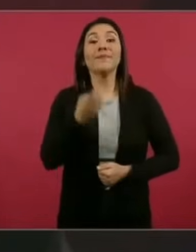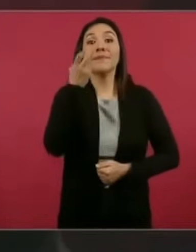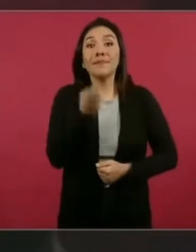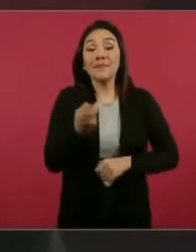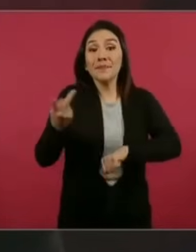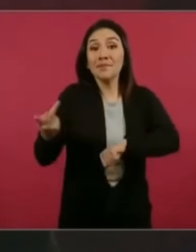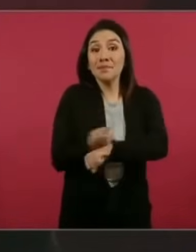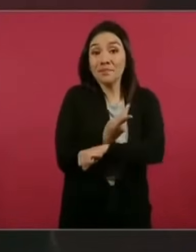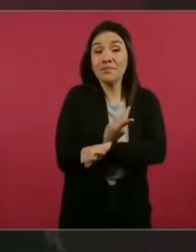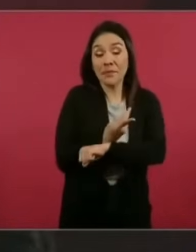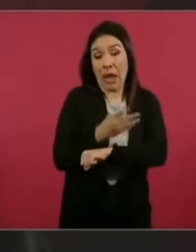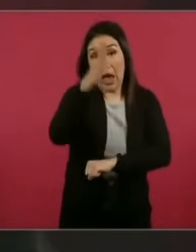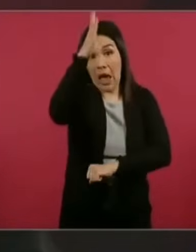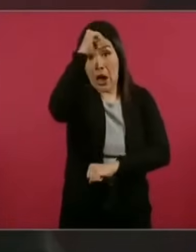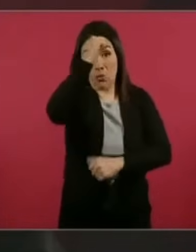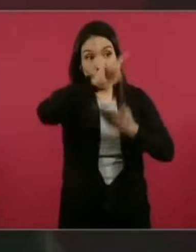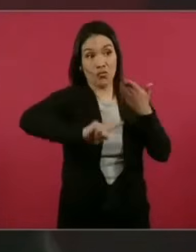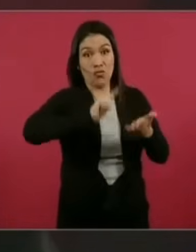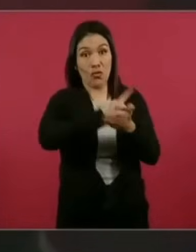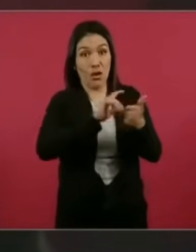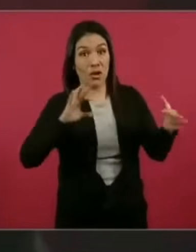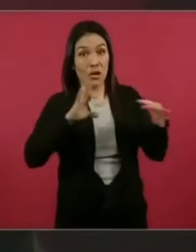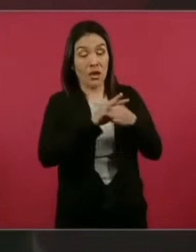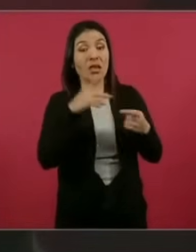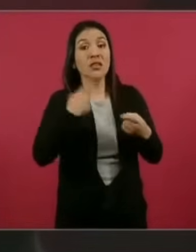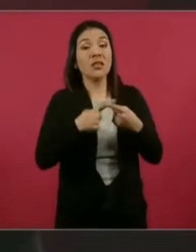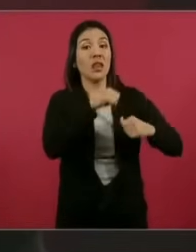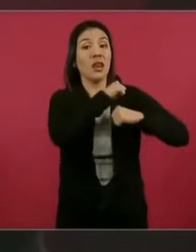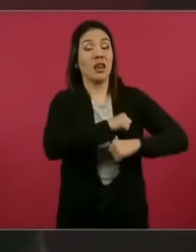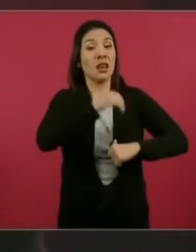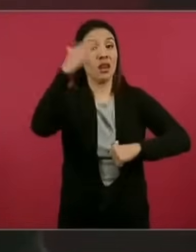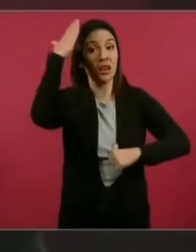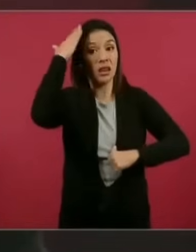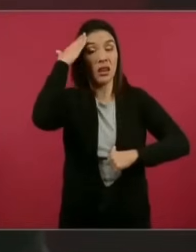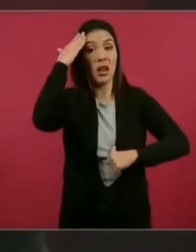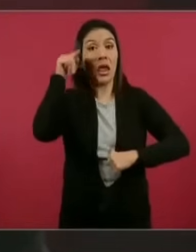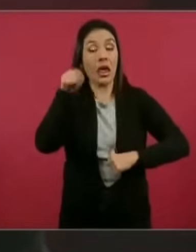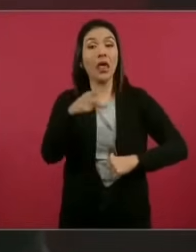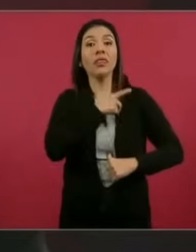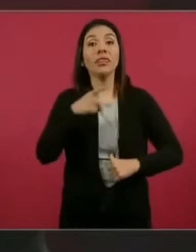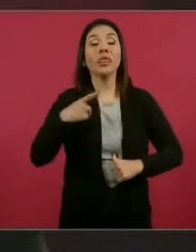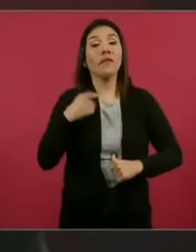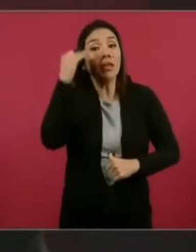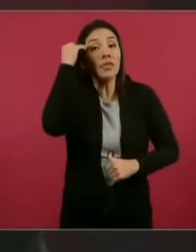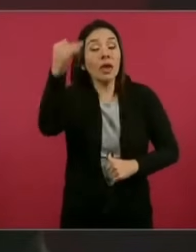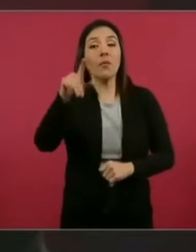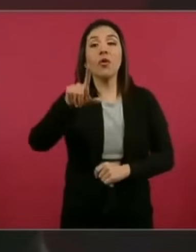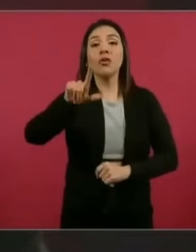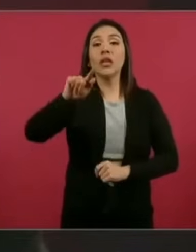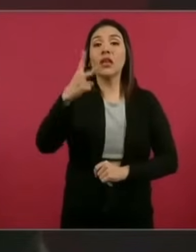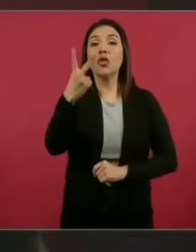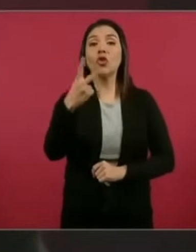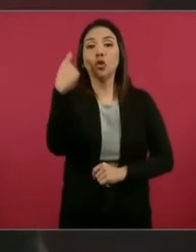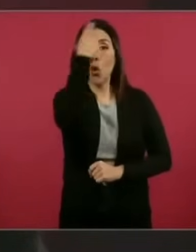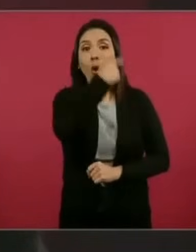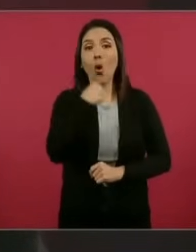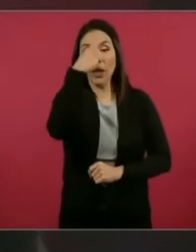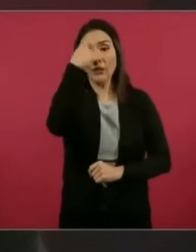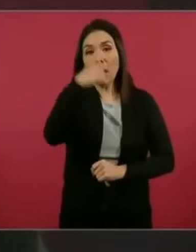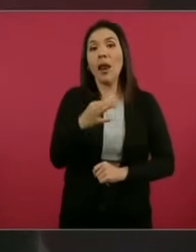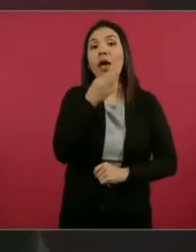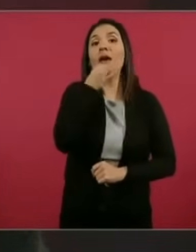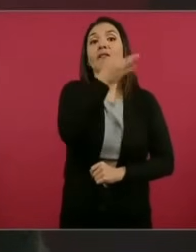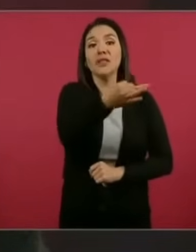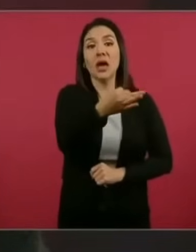este incidente, de acuerdo a la ley, la autoridad correspondiente tiene 72 horas para notificar al Instituto